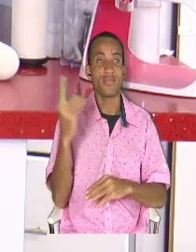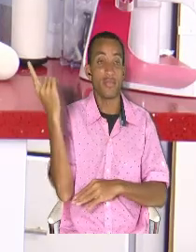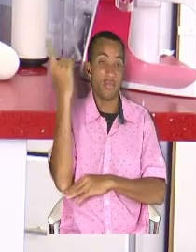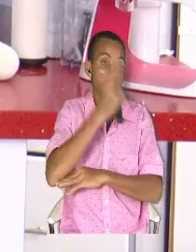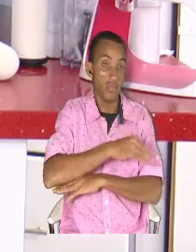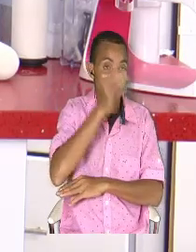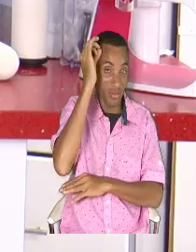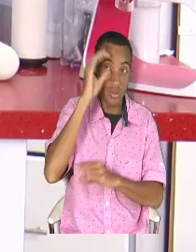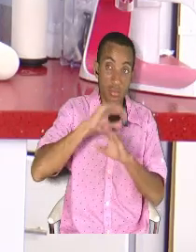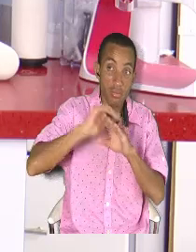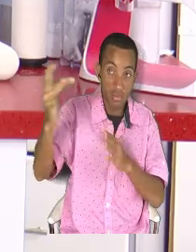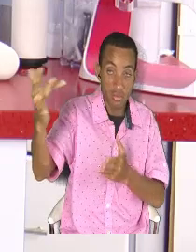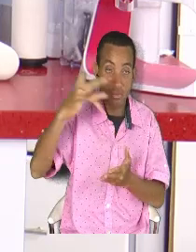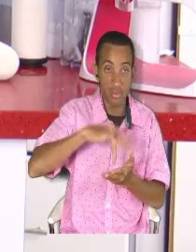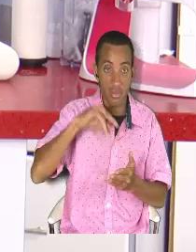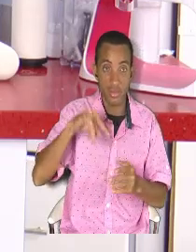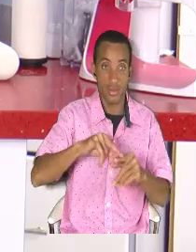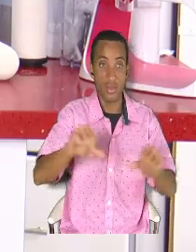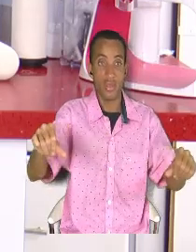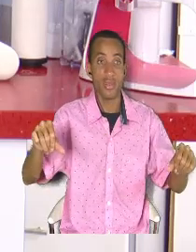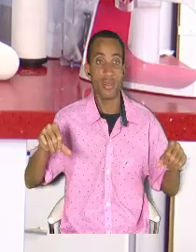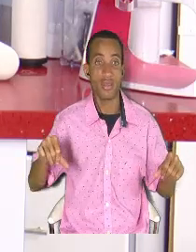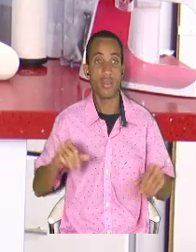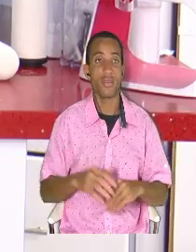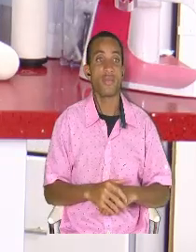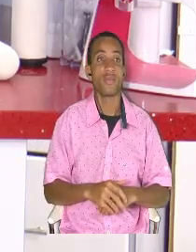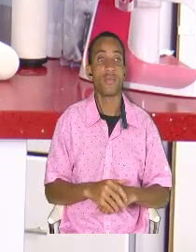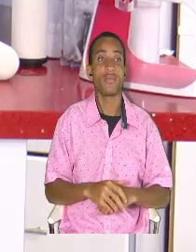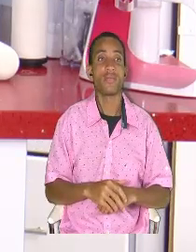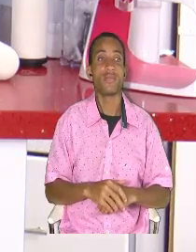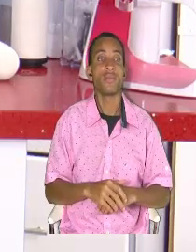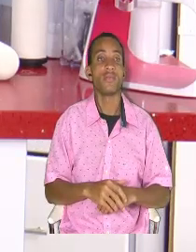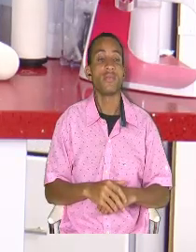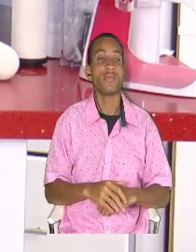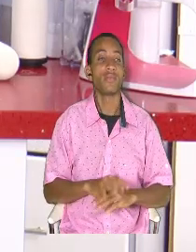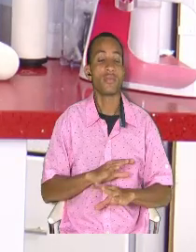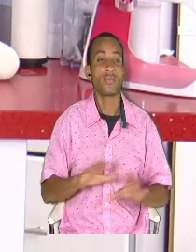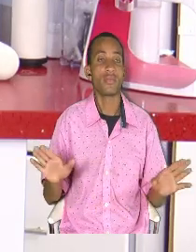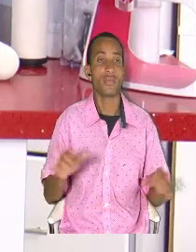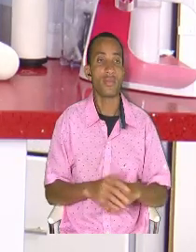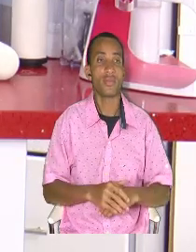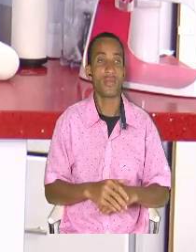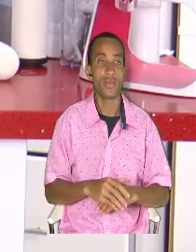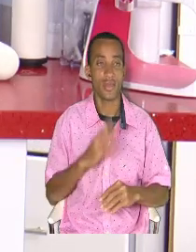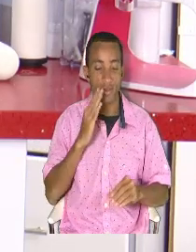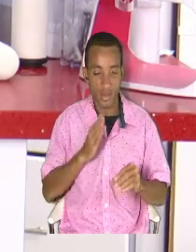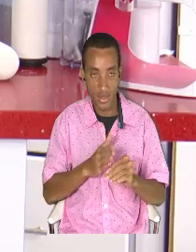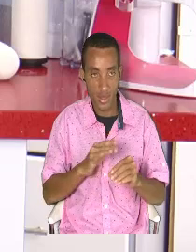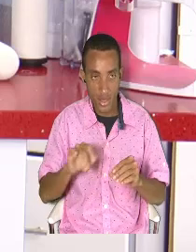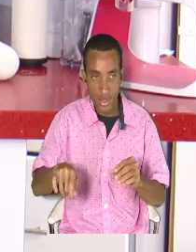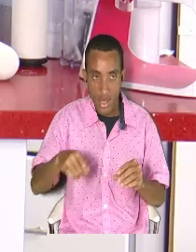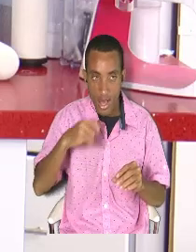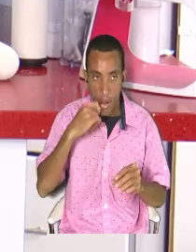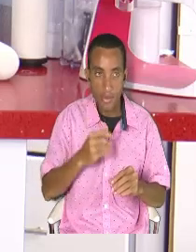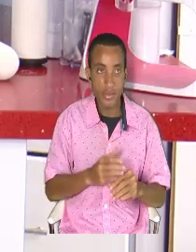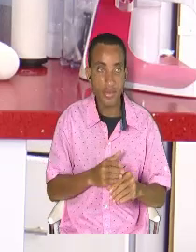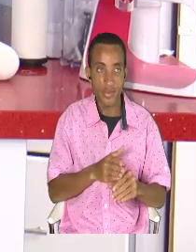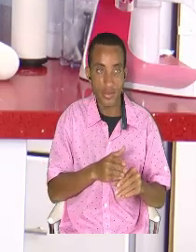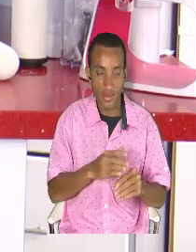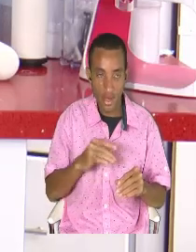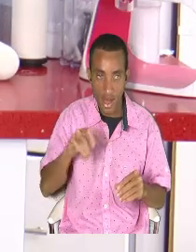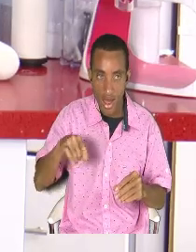acá en nuestro set, ¿ok? Bueno, don Miguel, no siendo más, vamos a probar nuestra causa limeña. Queremos que usted sea el que pruebe y nos